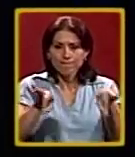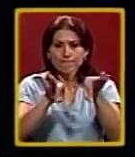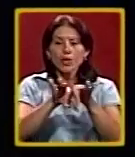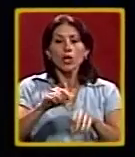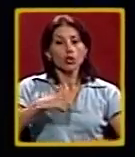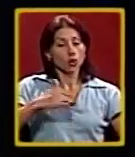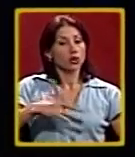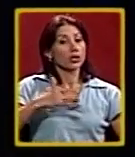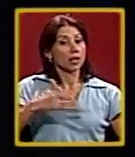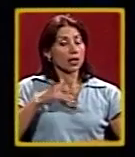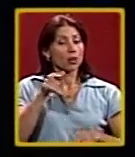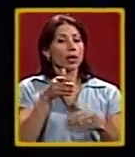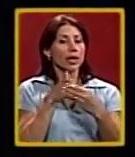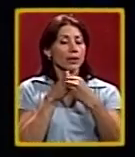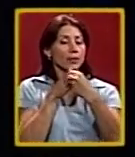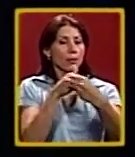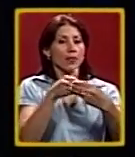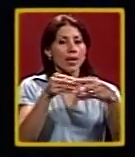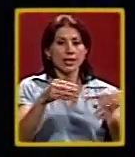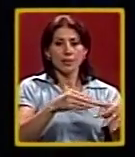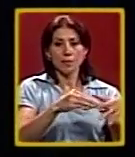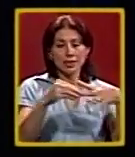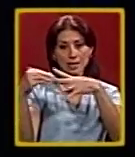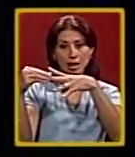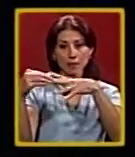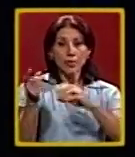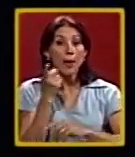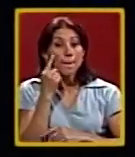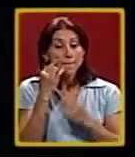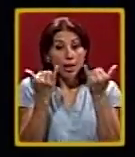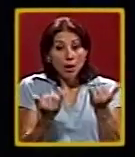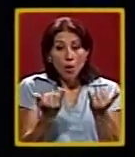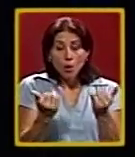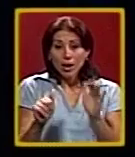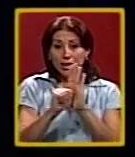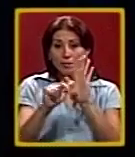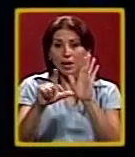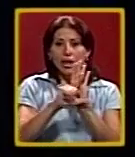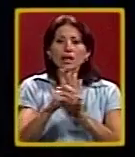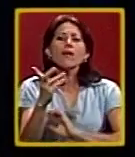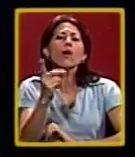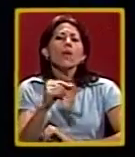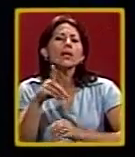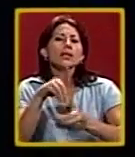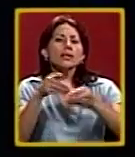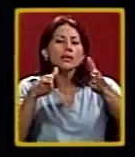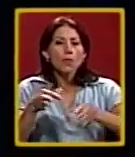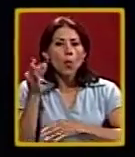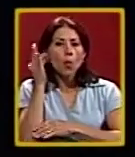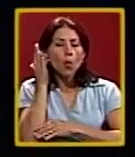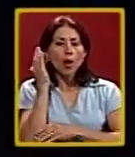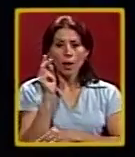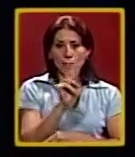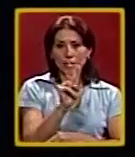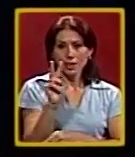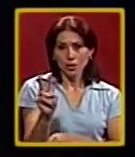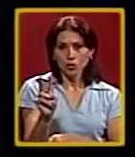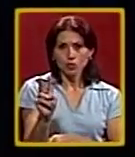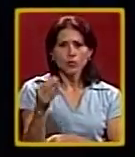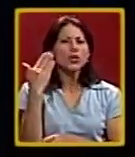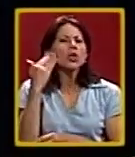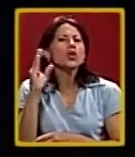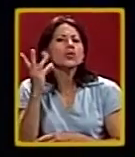un liderazgo especial, véalo ahora, hay 22 diputadas en la Asamblea Legislativa, no sé cuántas exacto